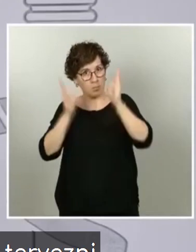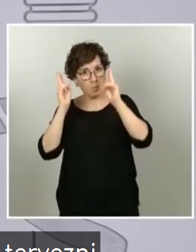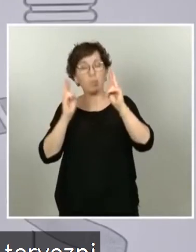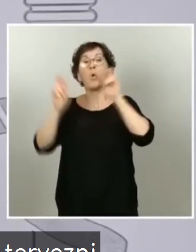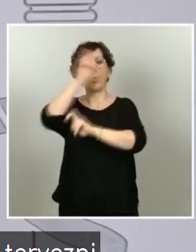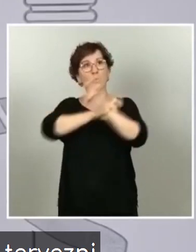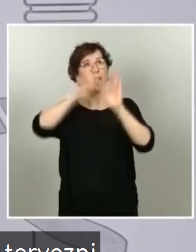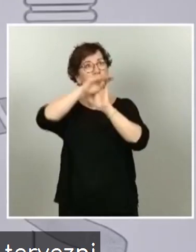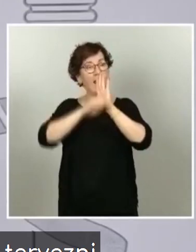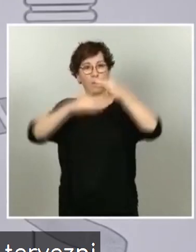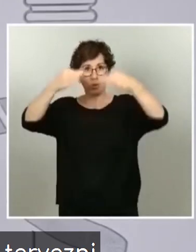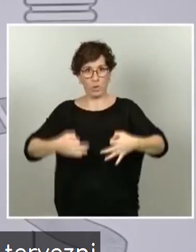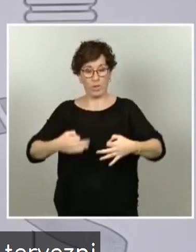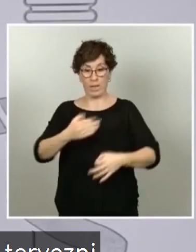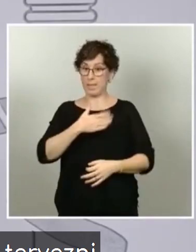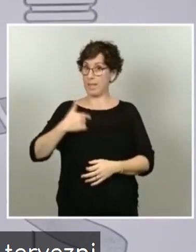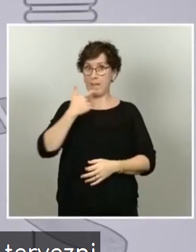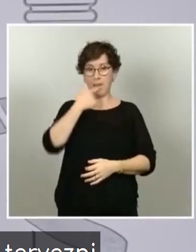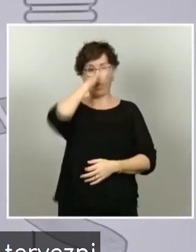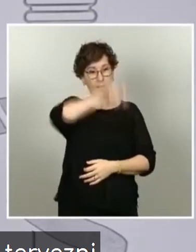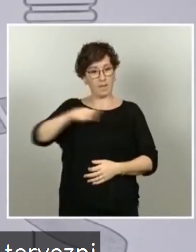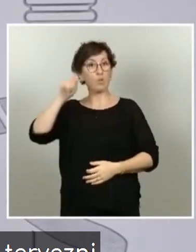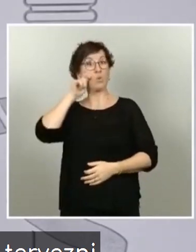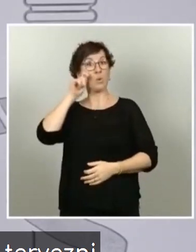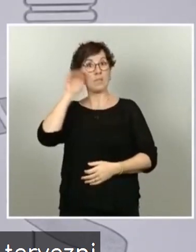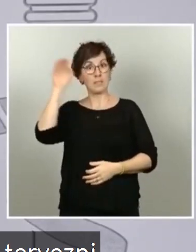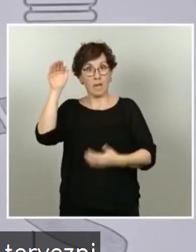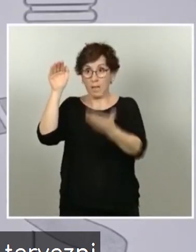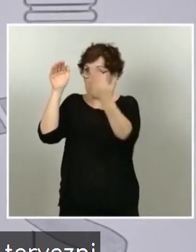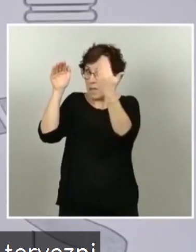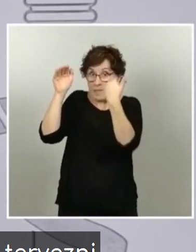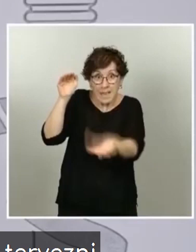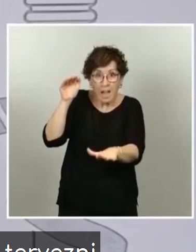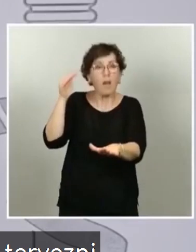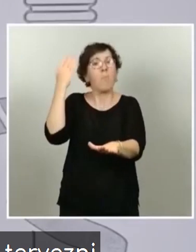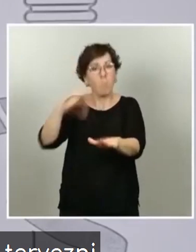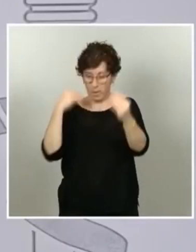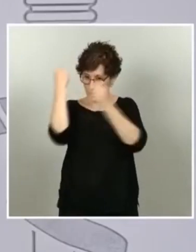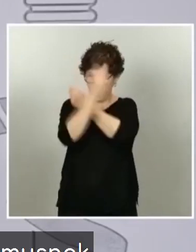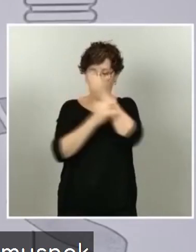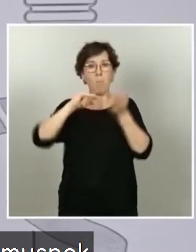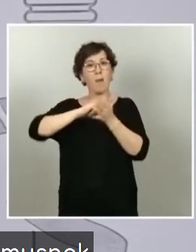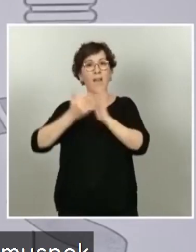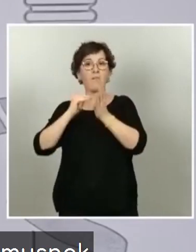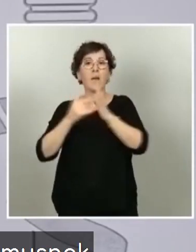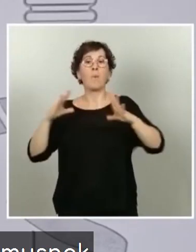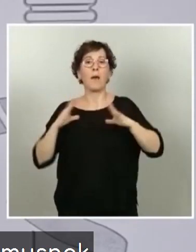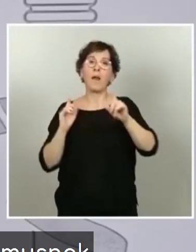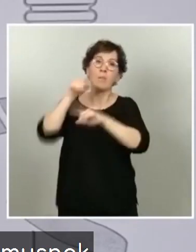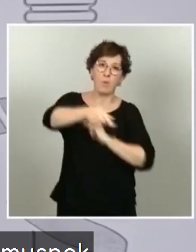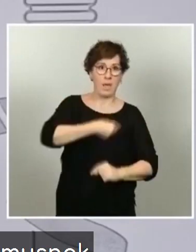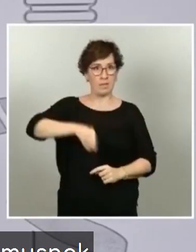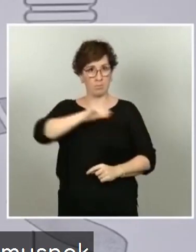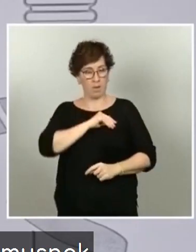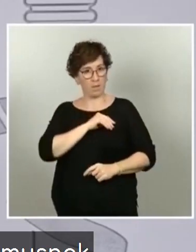Los turistas extranjeros, por lo tanto, pueden desde ya también planificar sus vacaciones en nuestro país. España necesita del